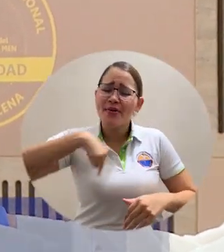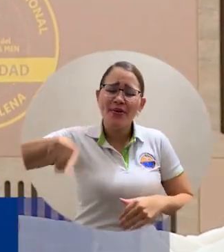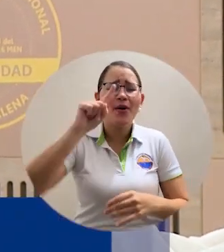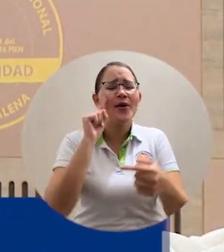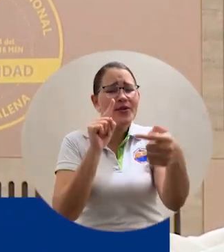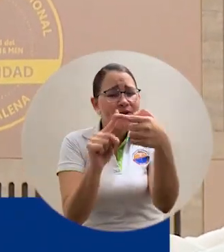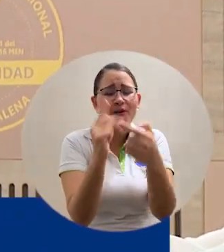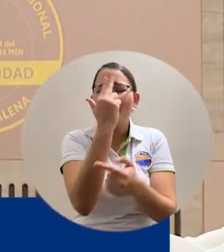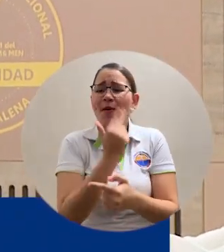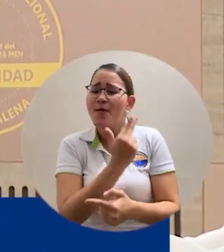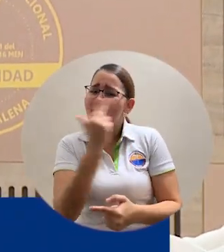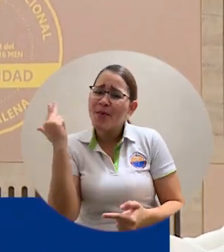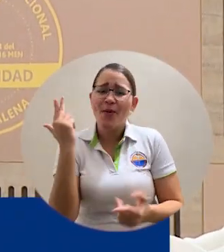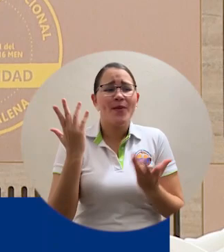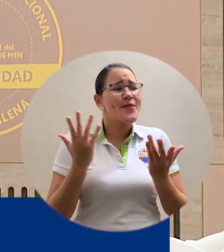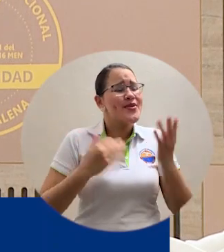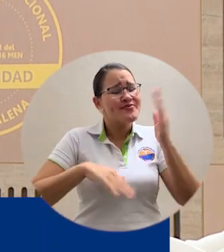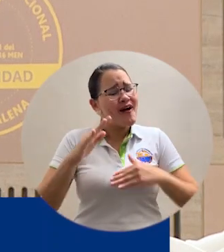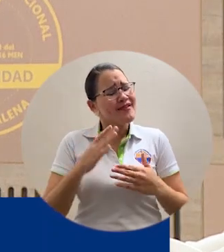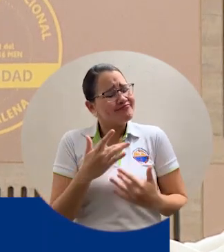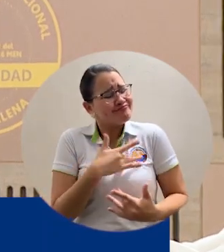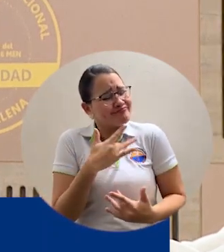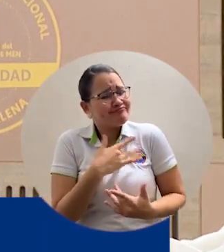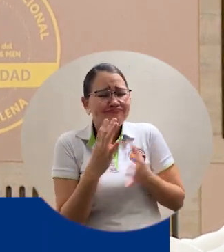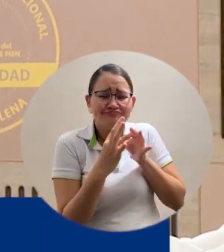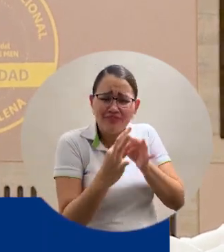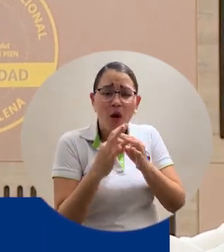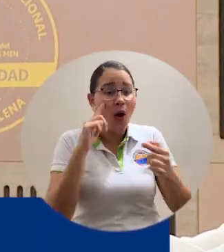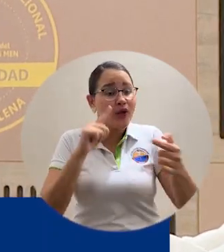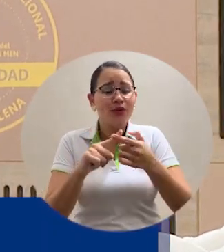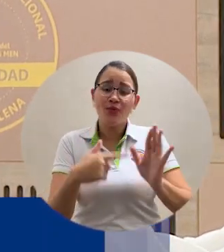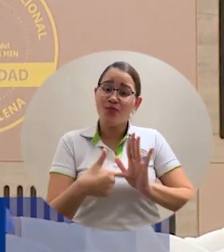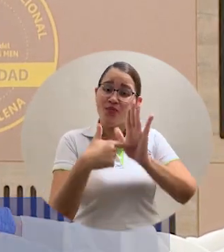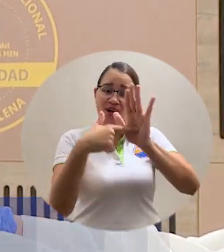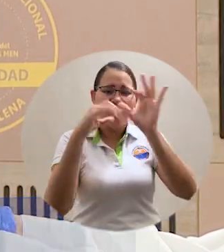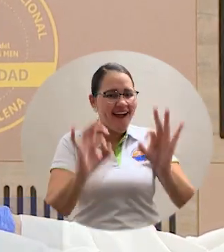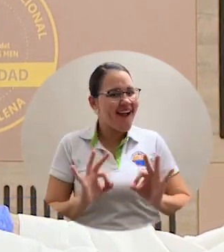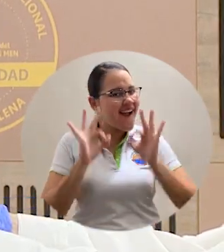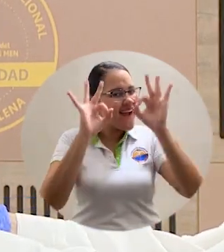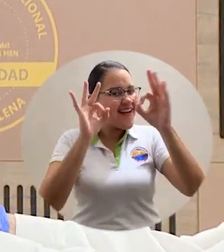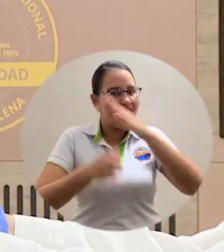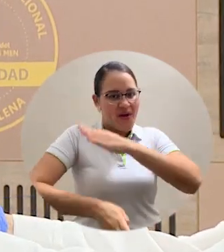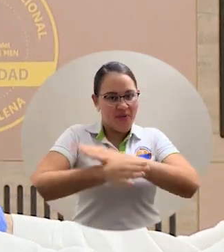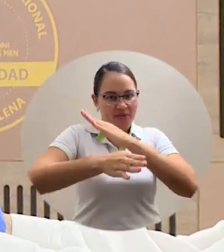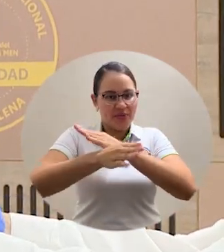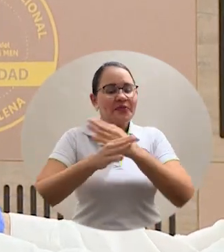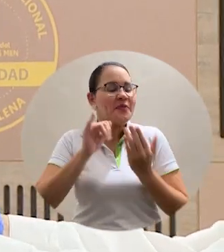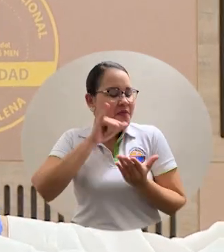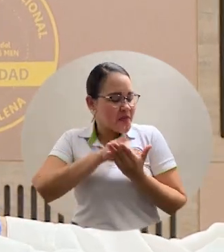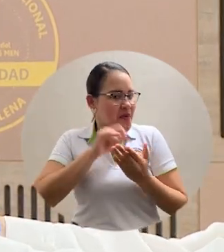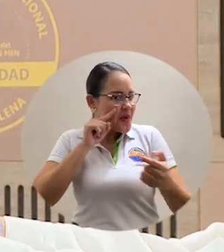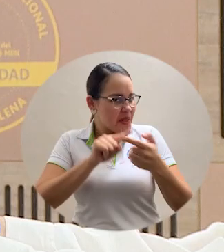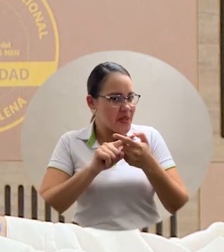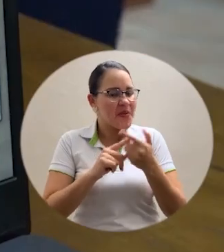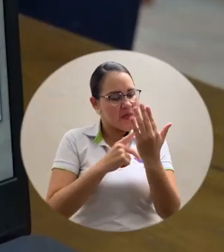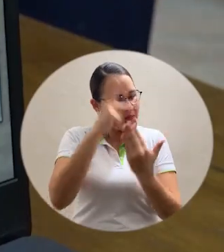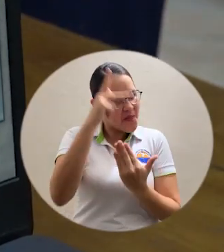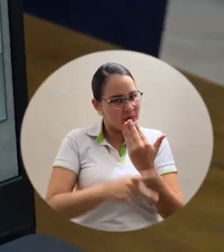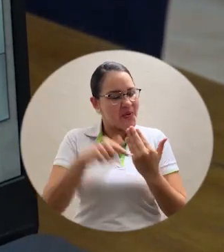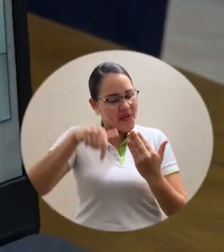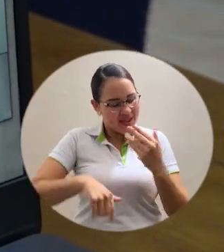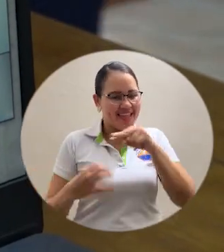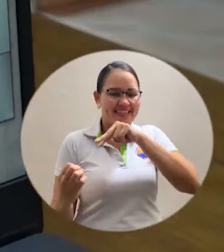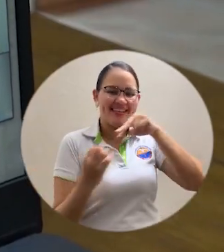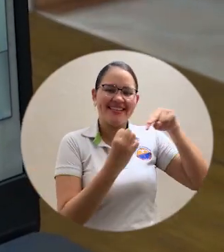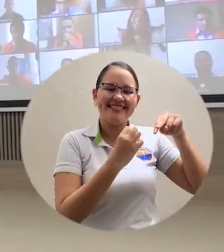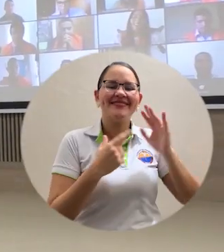seguimos manteniendo todos nuestros procesos con los niveles de calidad que así nos hemos planteado en nuestro proyecto educativo. Es así